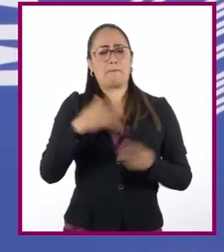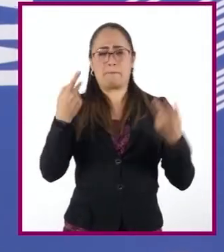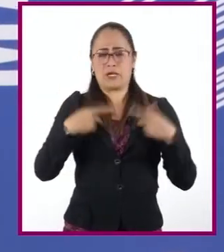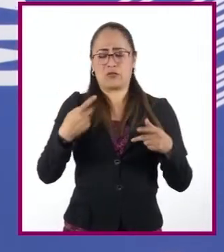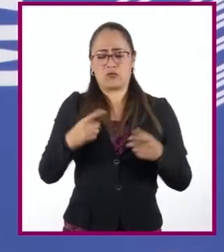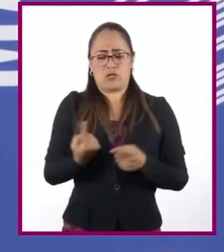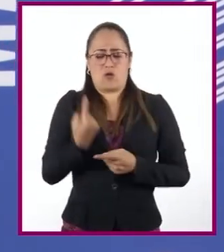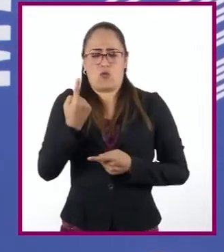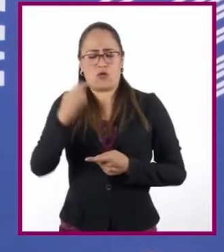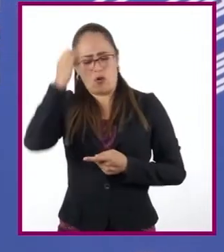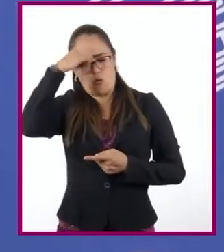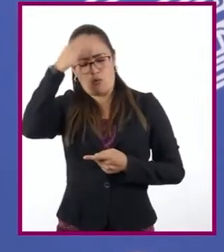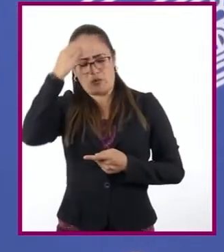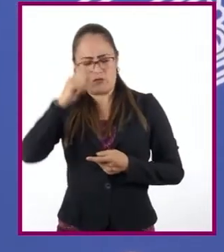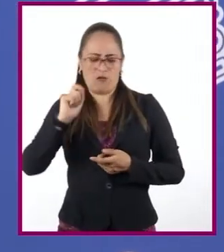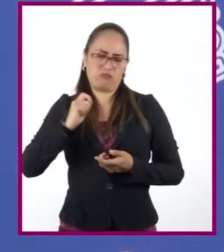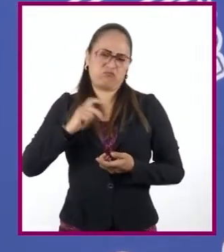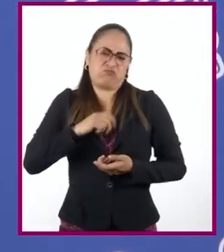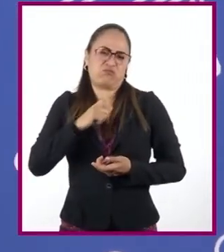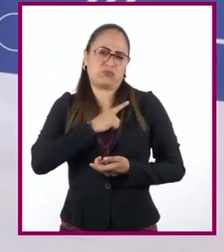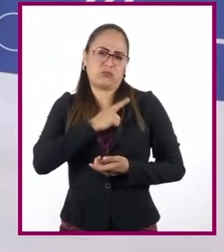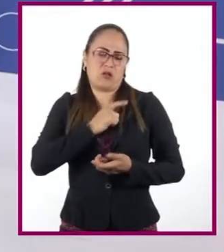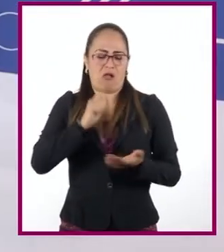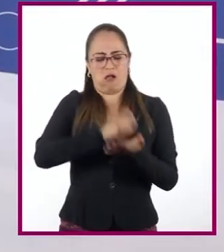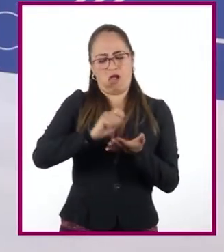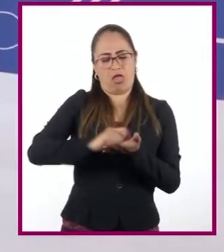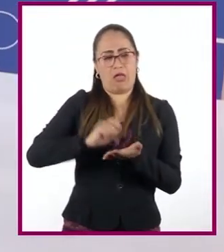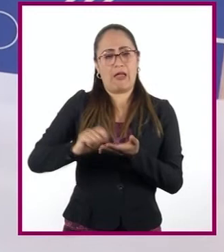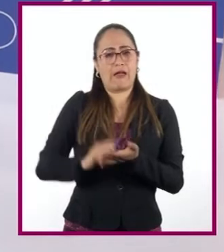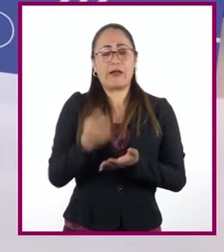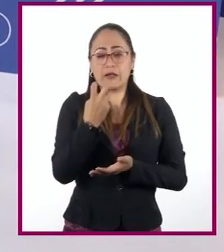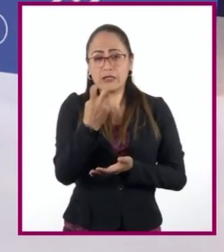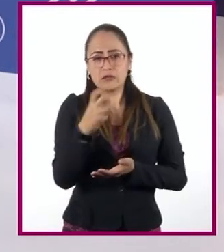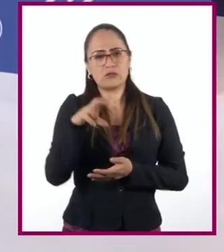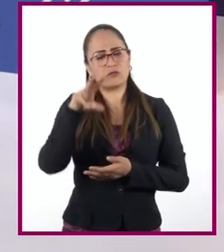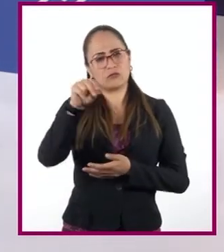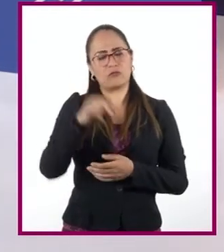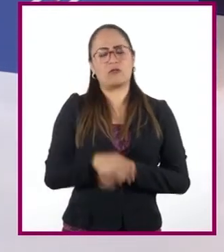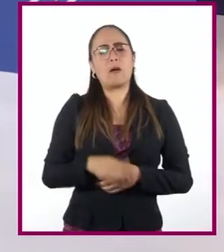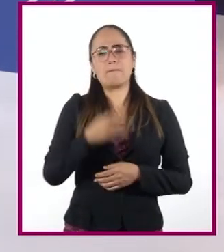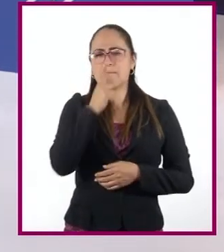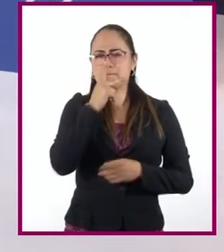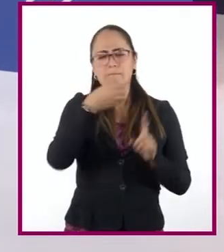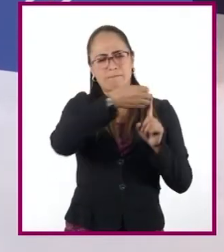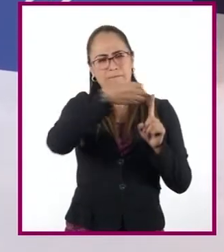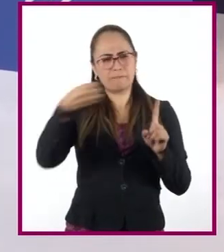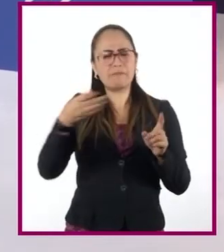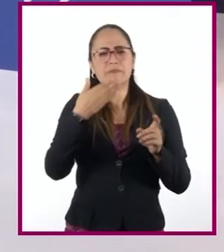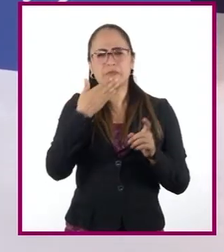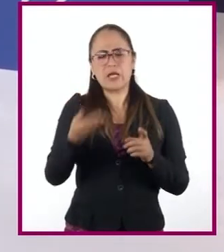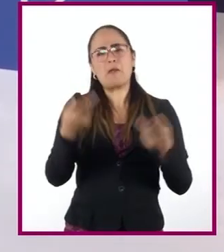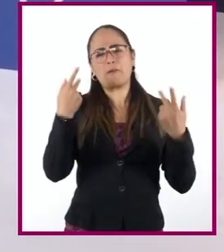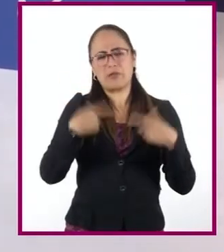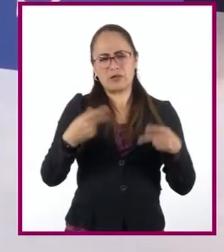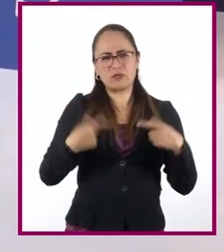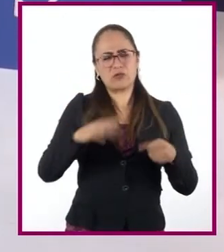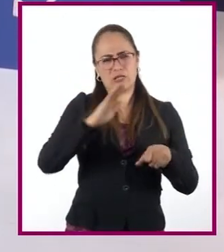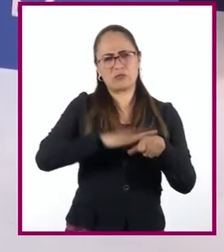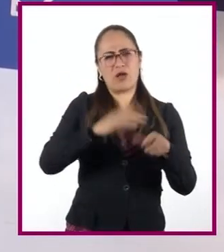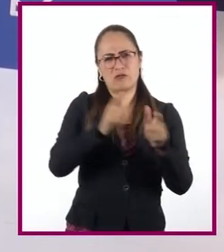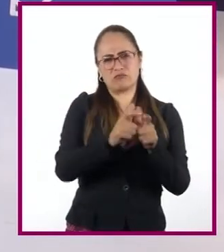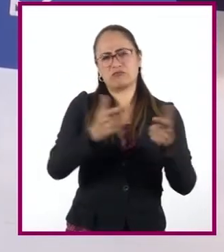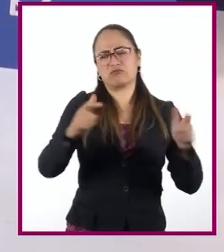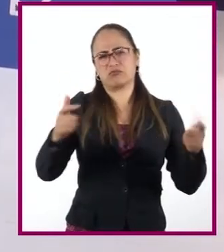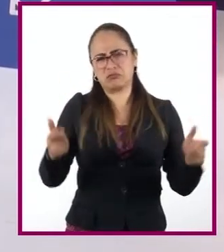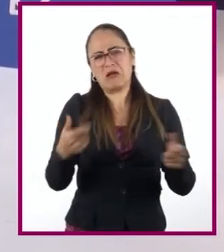una opinión y valoración personal. Lo correcto sería escribir: la mayoría de los encuestados